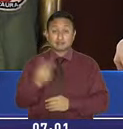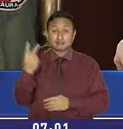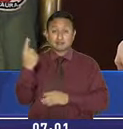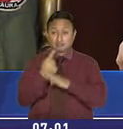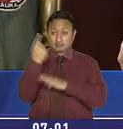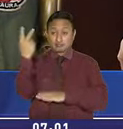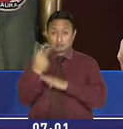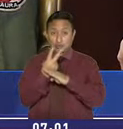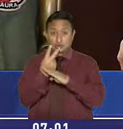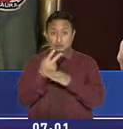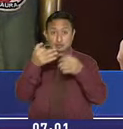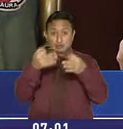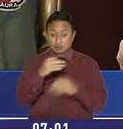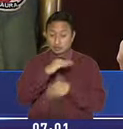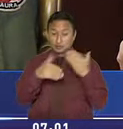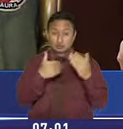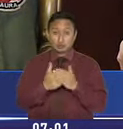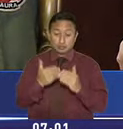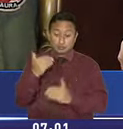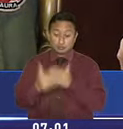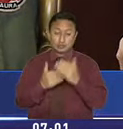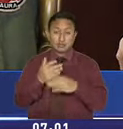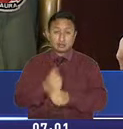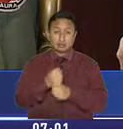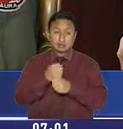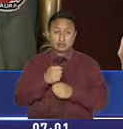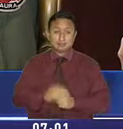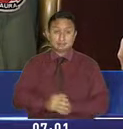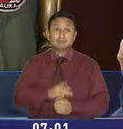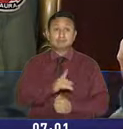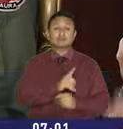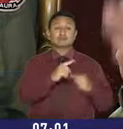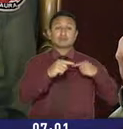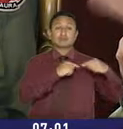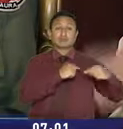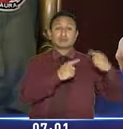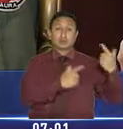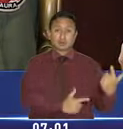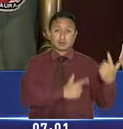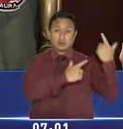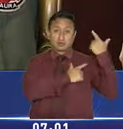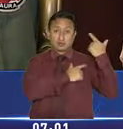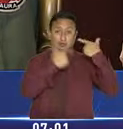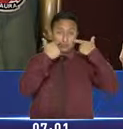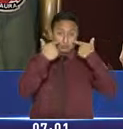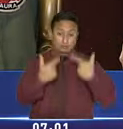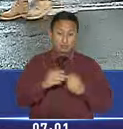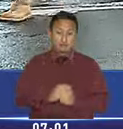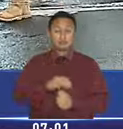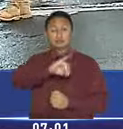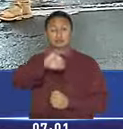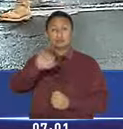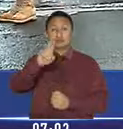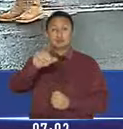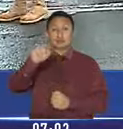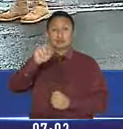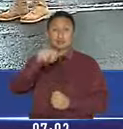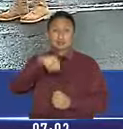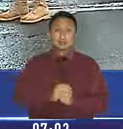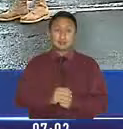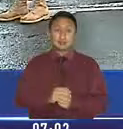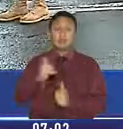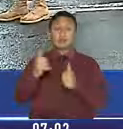procedimientos de seguridad. El jefe de inteligencia de las Fuerzas Armadas, Juan Carlos López, indicó que Don Nasa la primera vez se quedó 15 minutos,